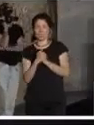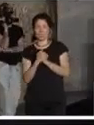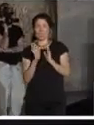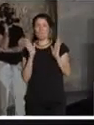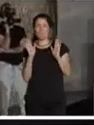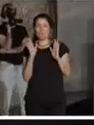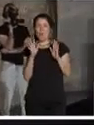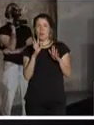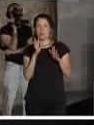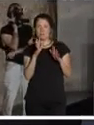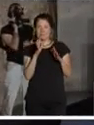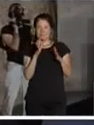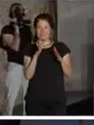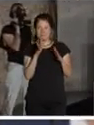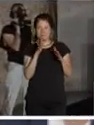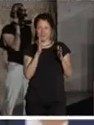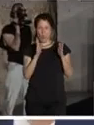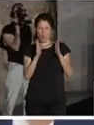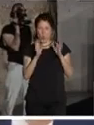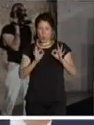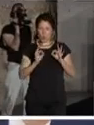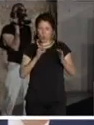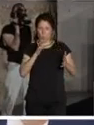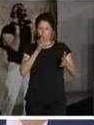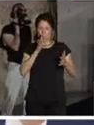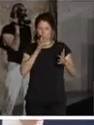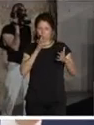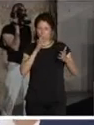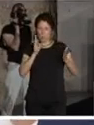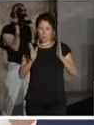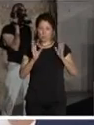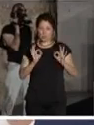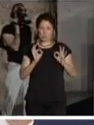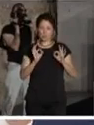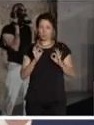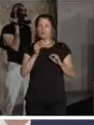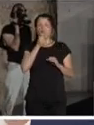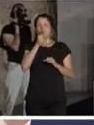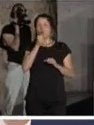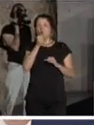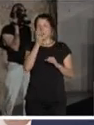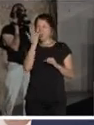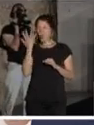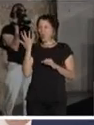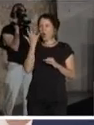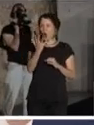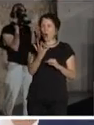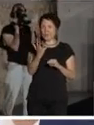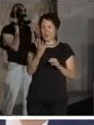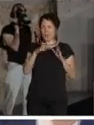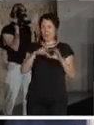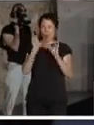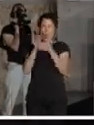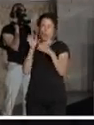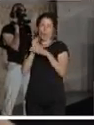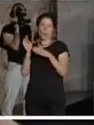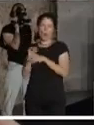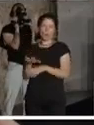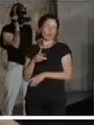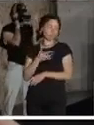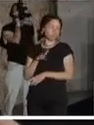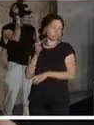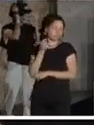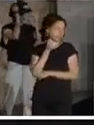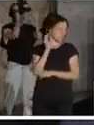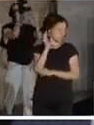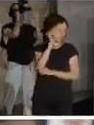a la hora de la hora el partido socialista lleva cinco años dejando al partido popular hacer lo que le da la gana con el consejo general del